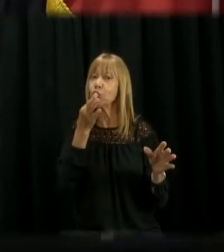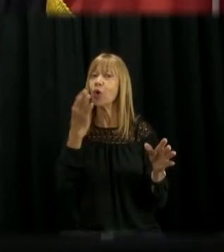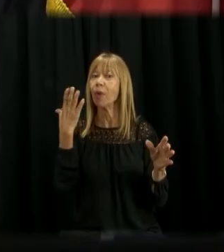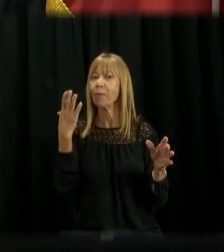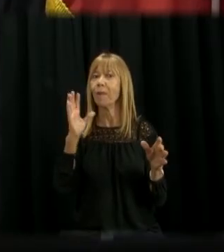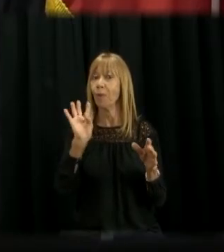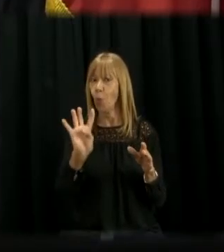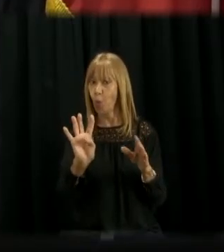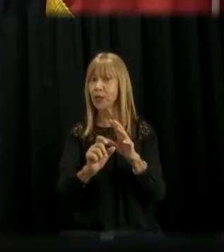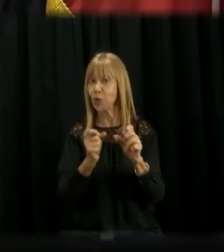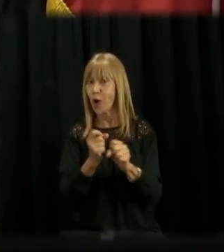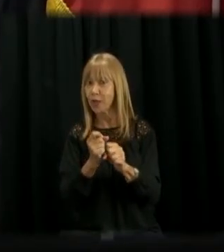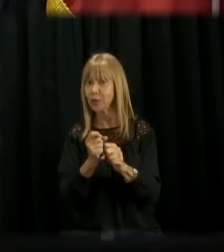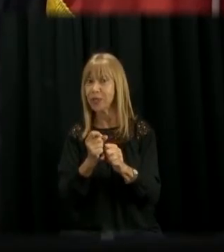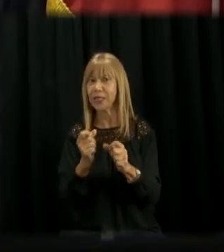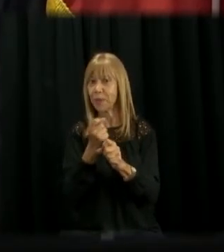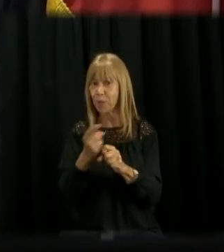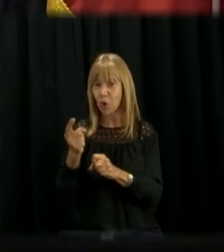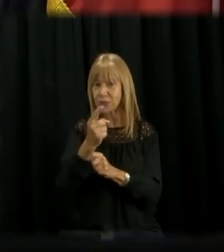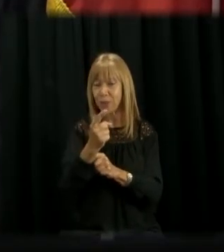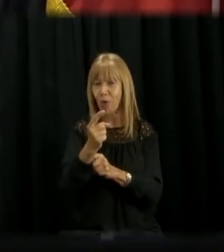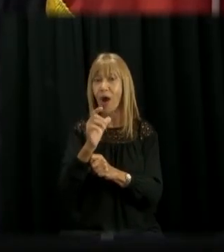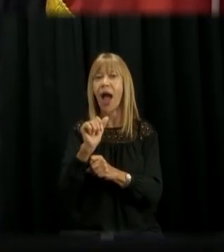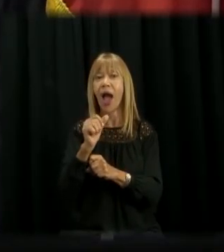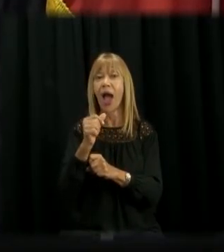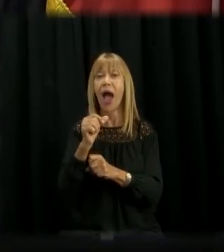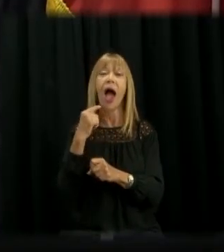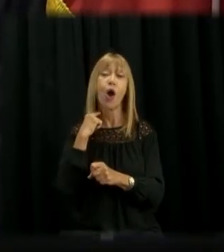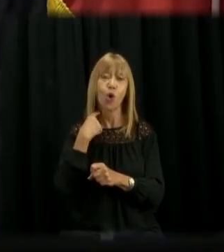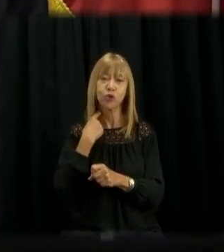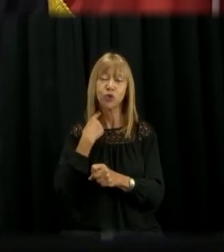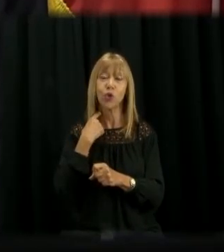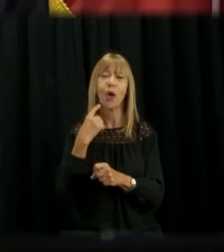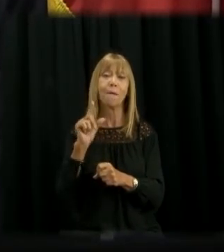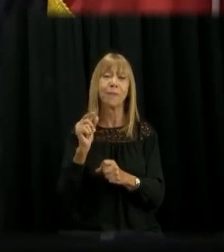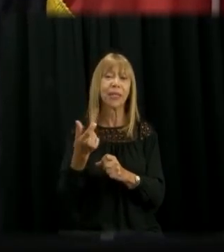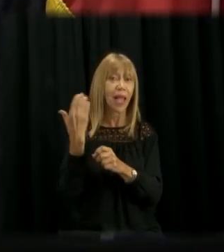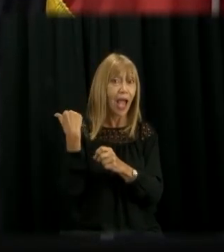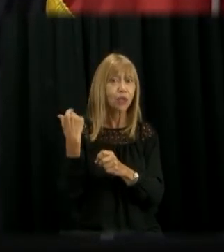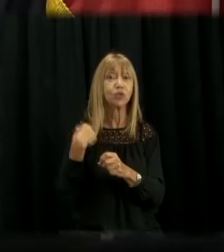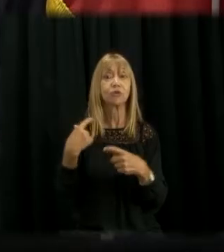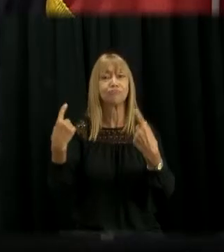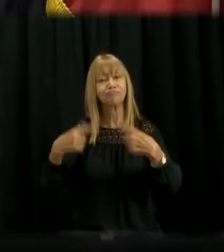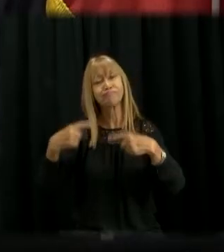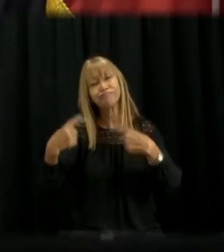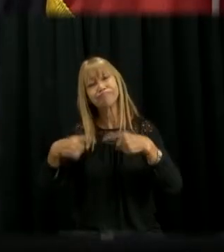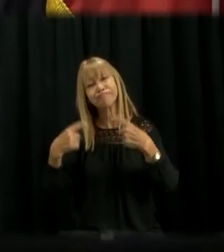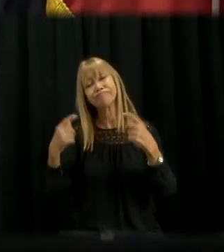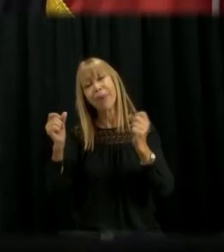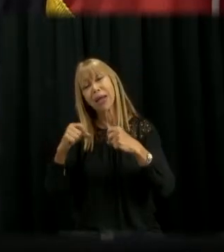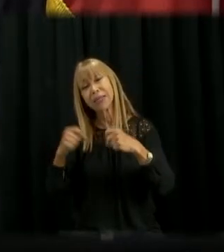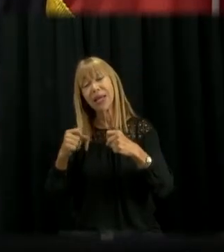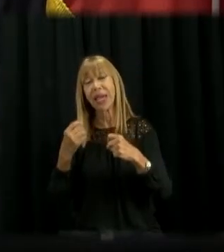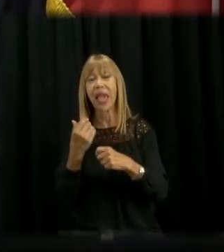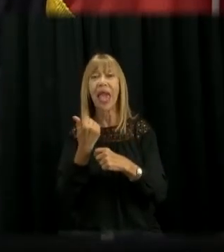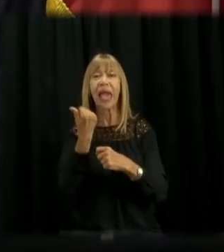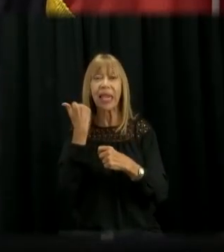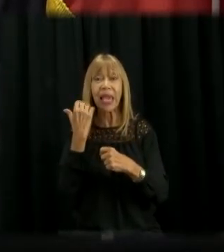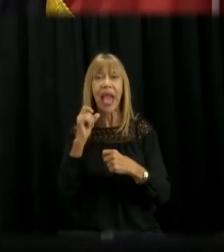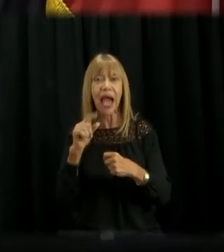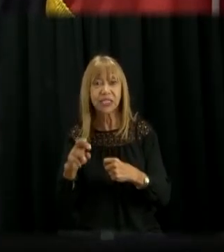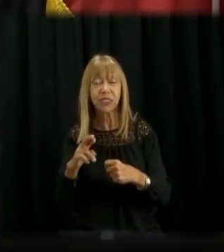cumpliremos 4 este próximo agosto. Hace 20 años batallé y vencí al cáncer mientras mi